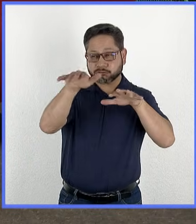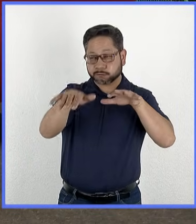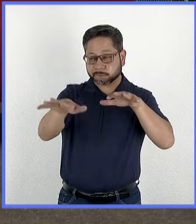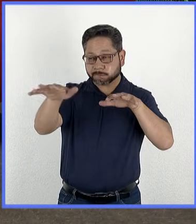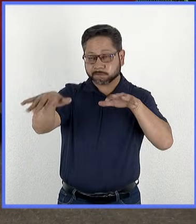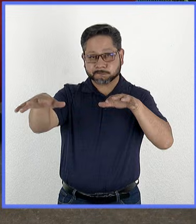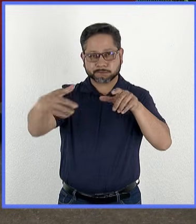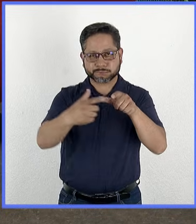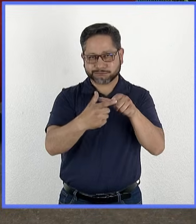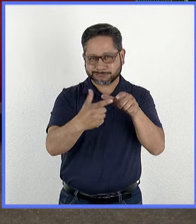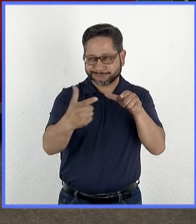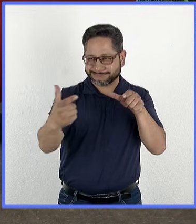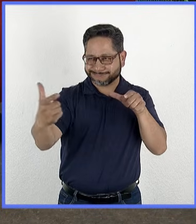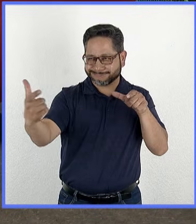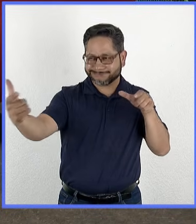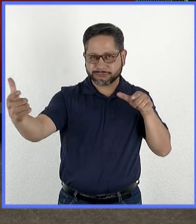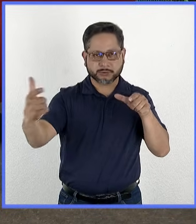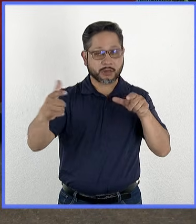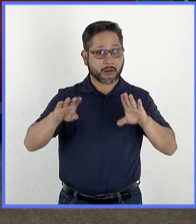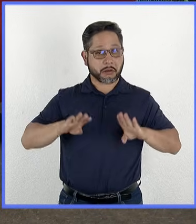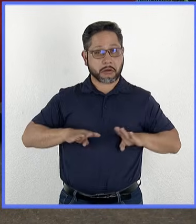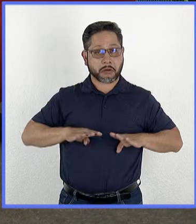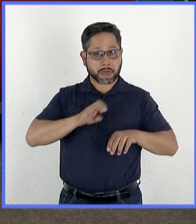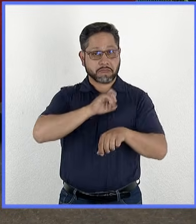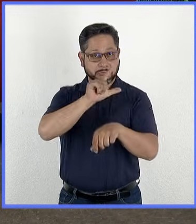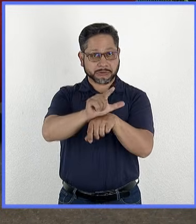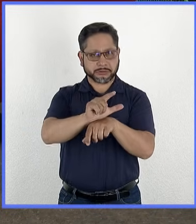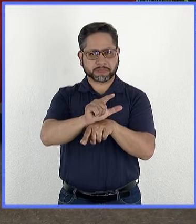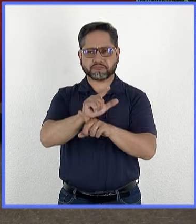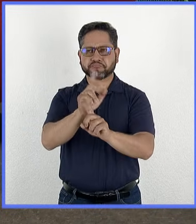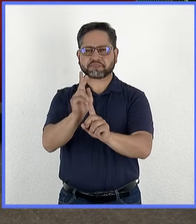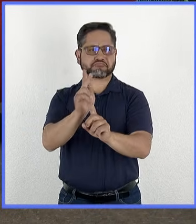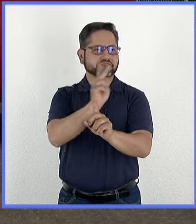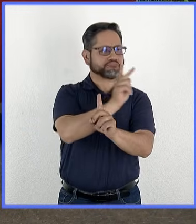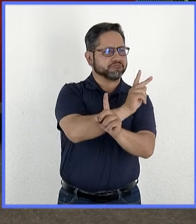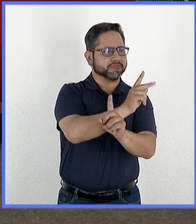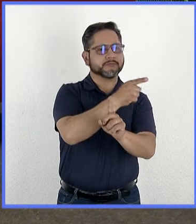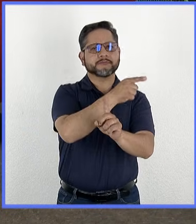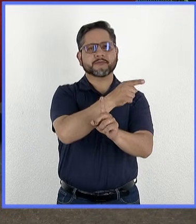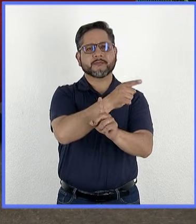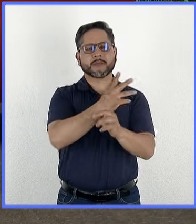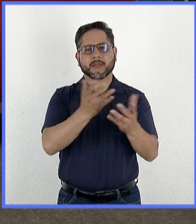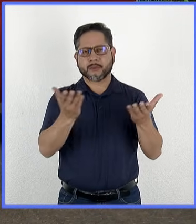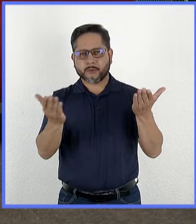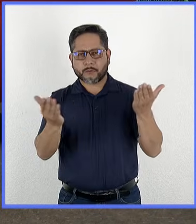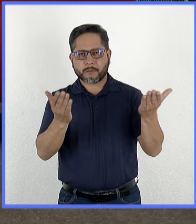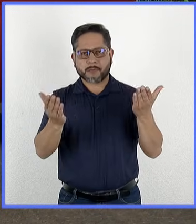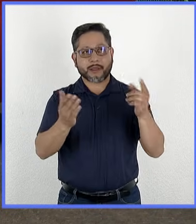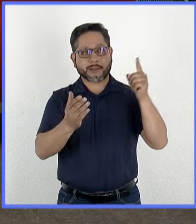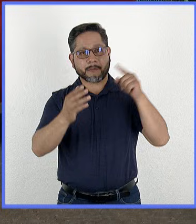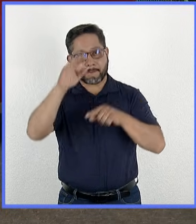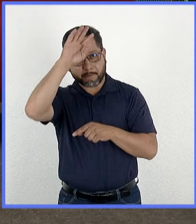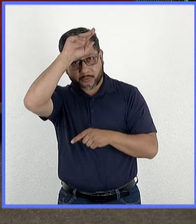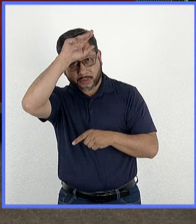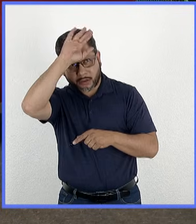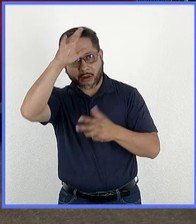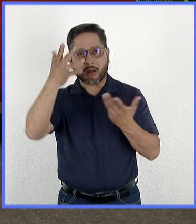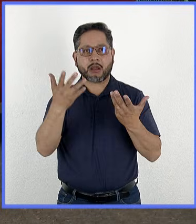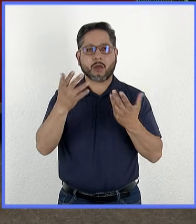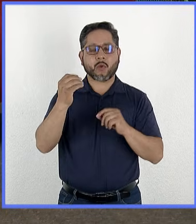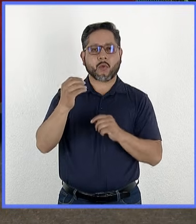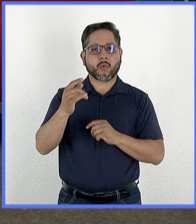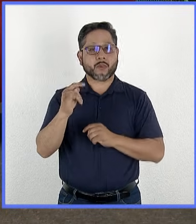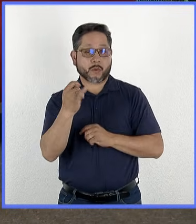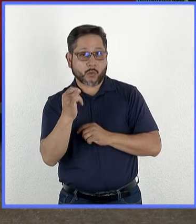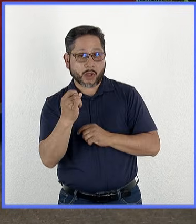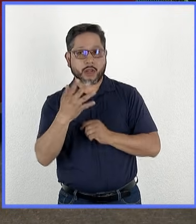características especiales comparado con otros acueductos como aquellos que están en Monterrey, en Tijuana, o el